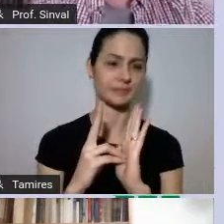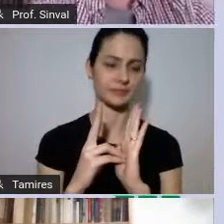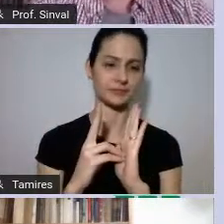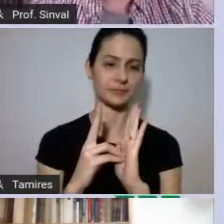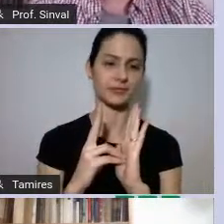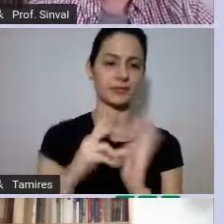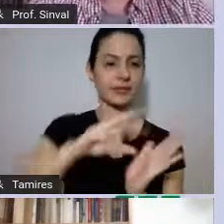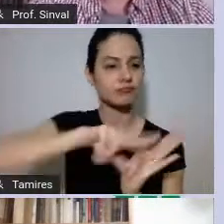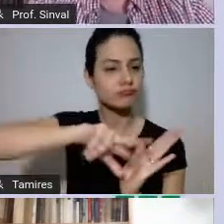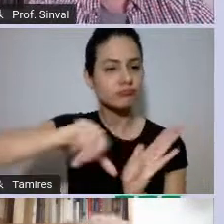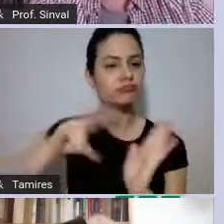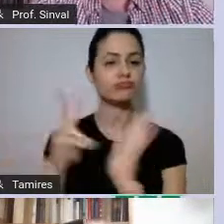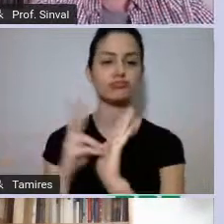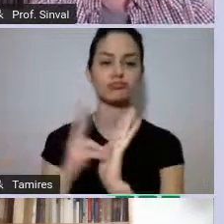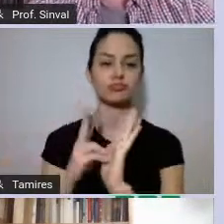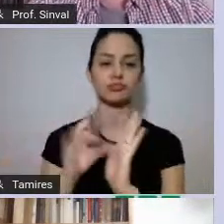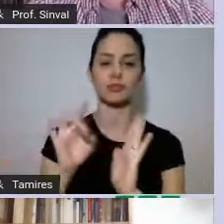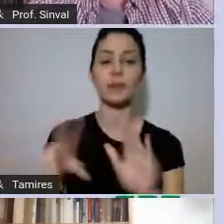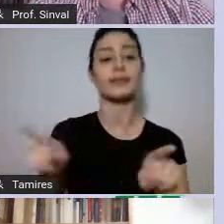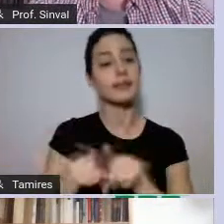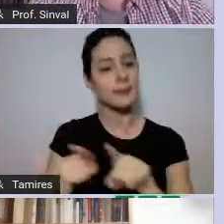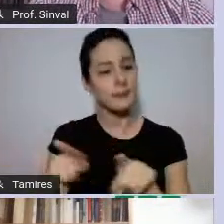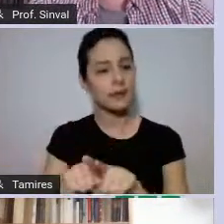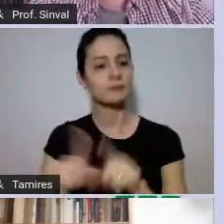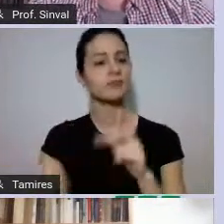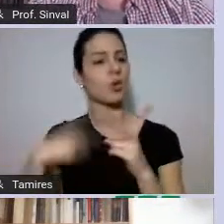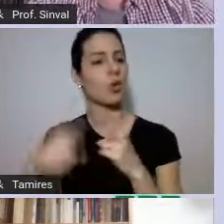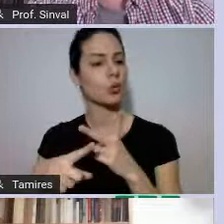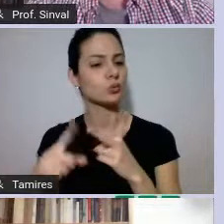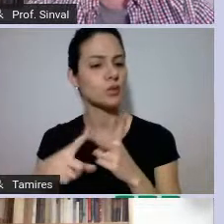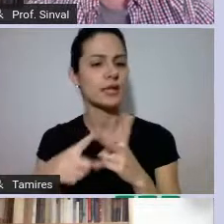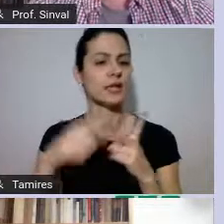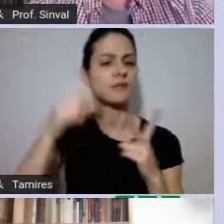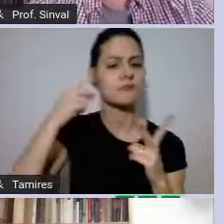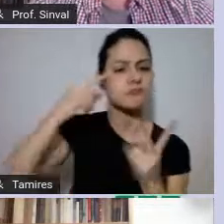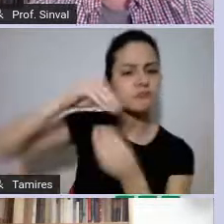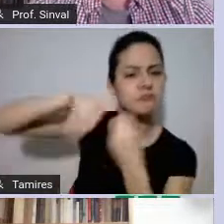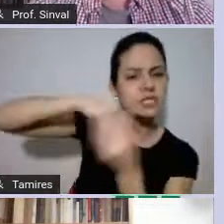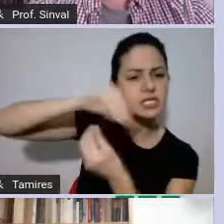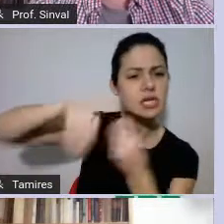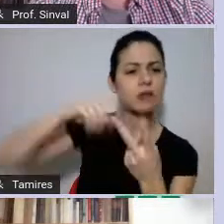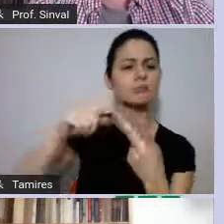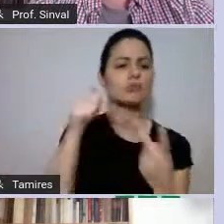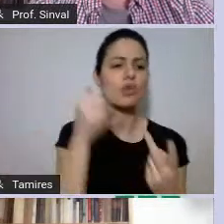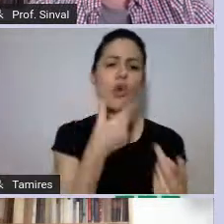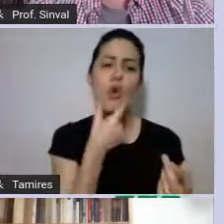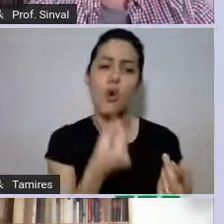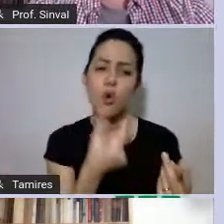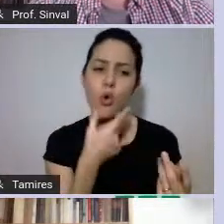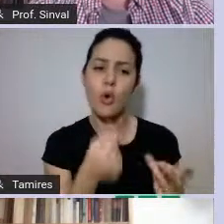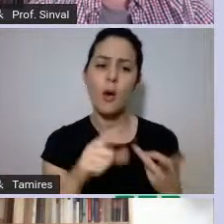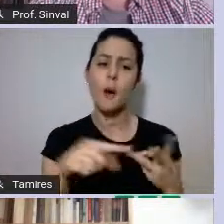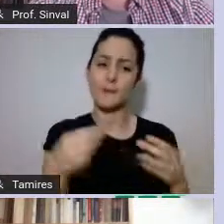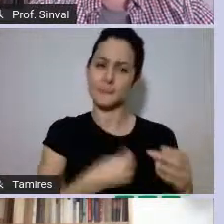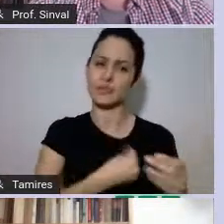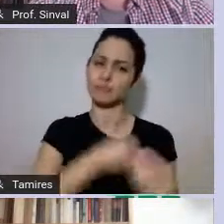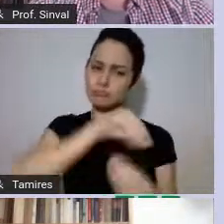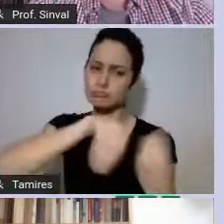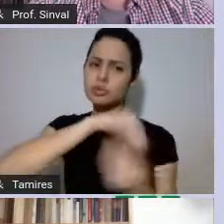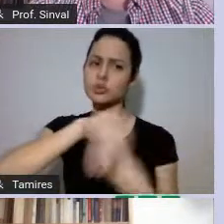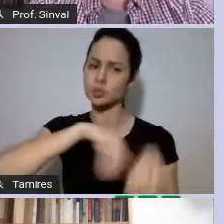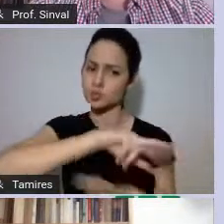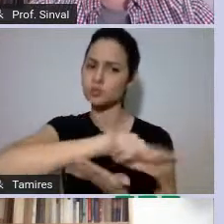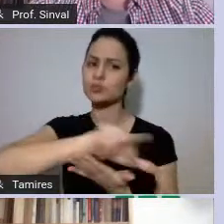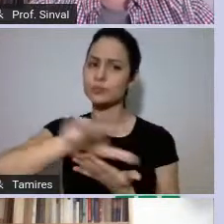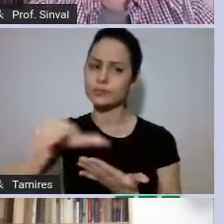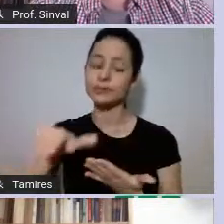interesan por las pulquerías, sino también mestizas, mulatas, hombres que participan de este negocio. Y